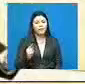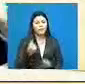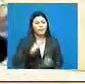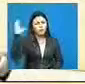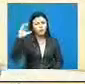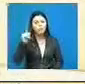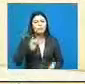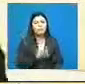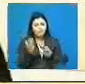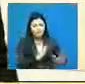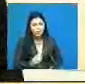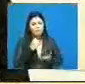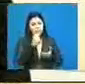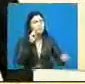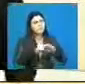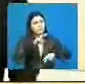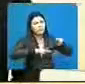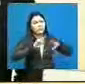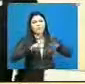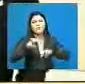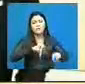el plan de inversiones en infraestructura de transporte.